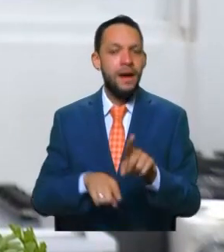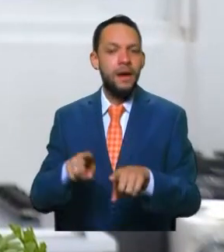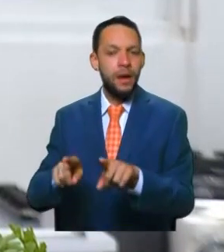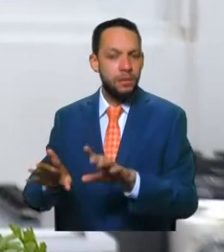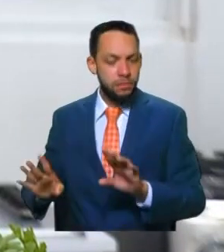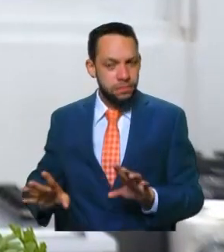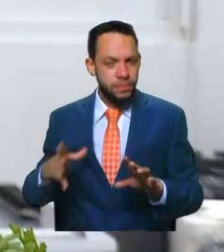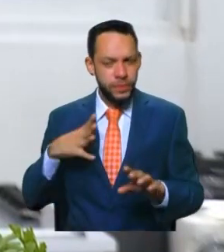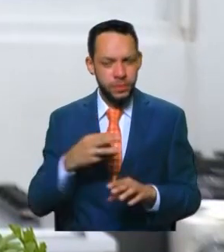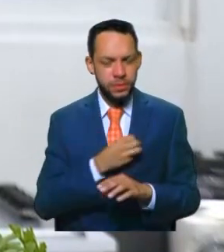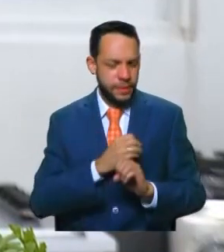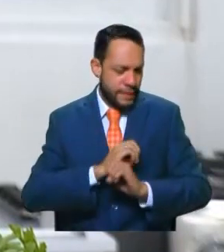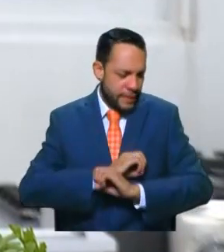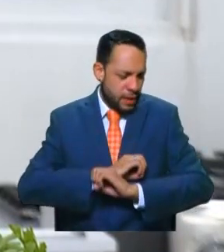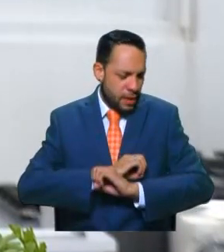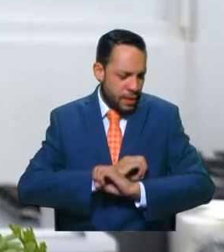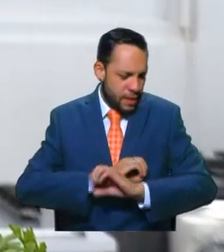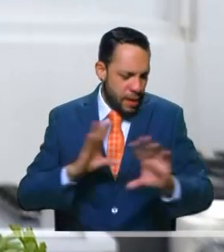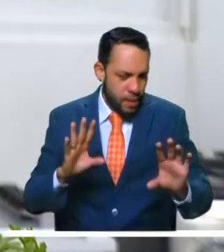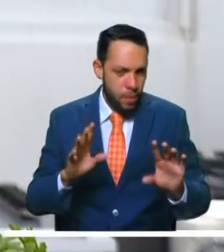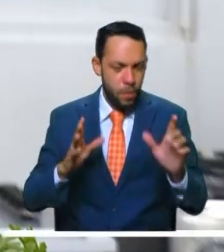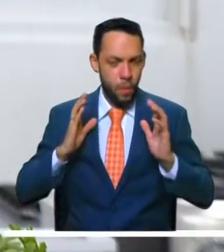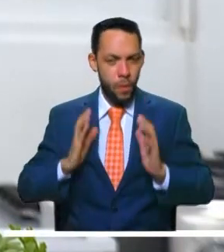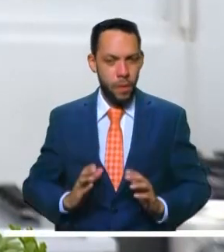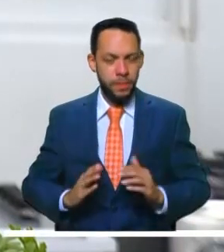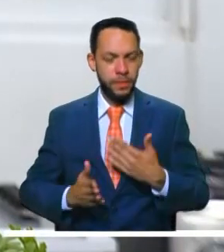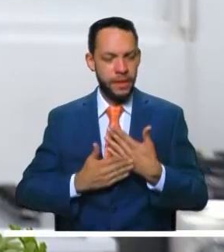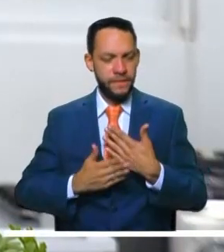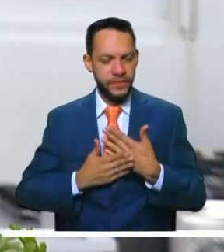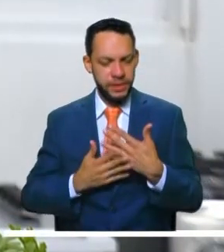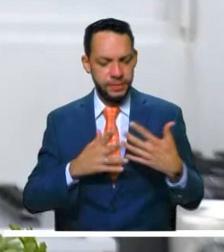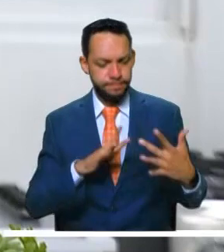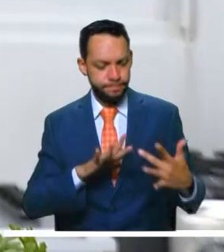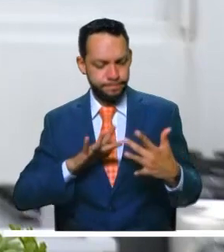Obviamente que el cuerpo pide lo que no tiene.